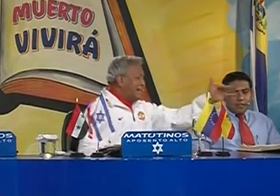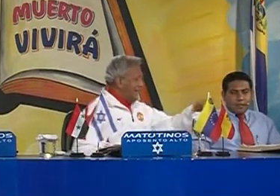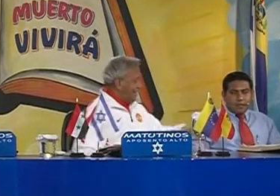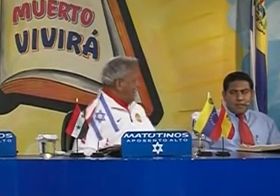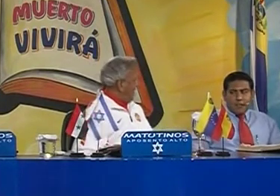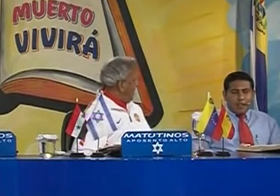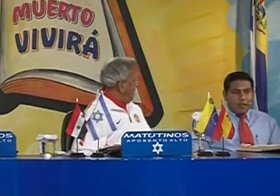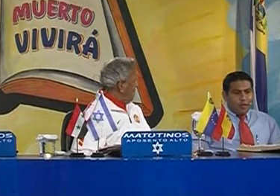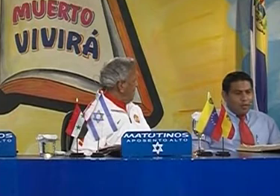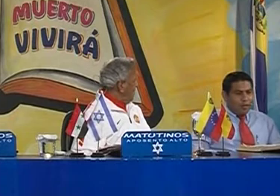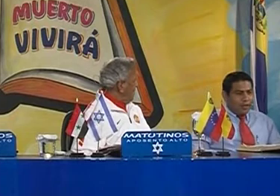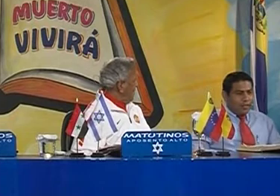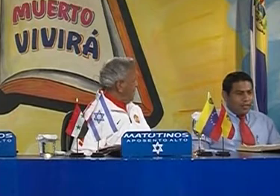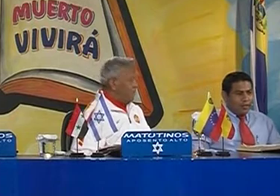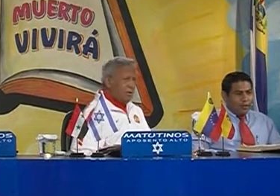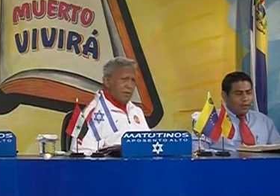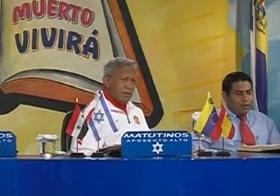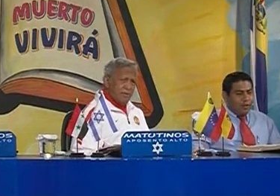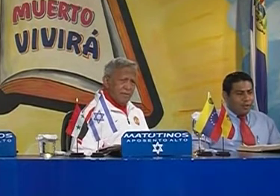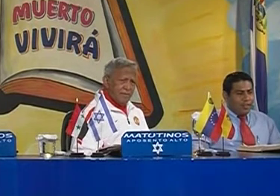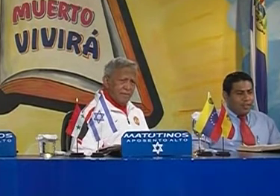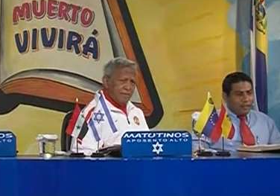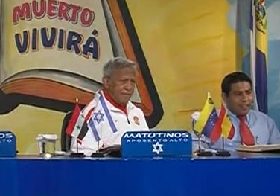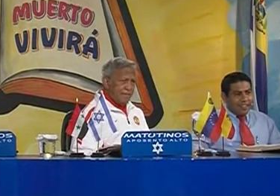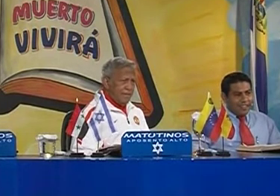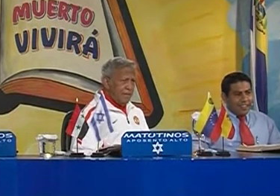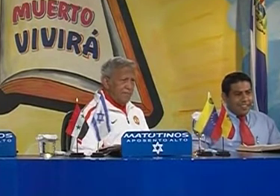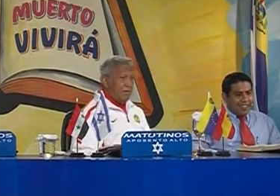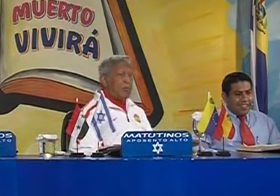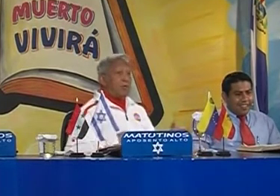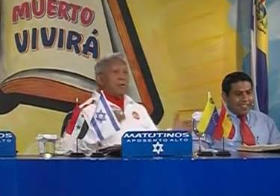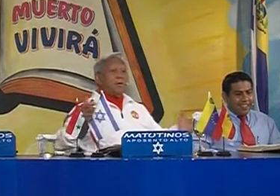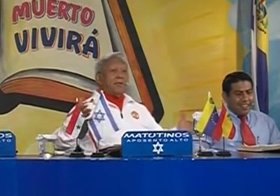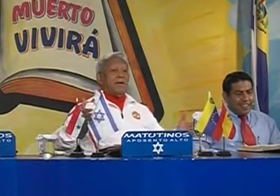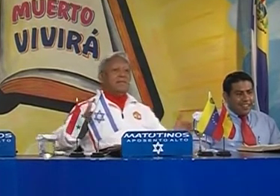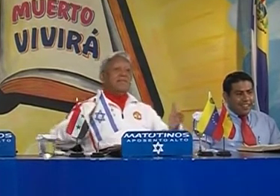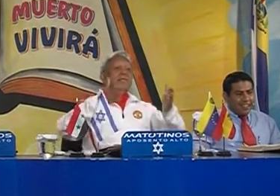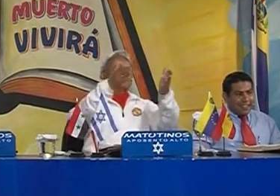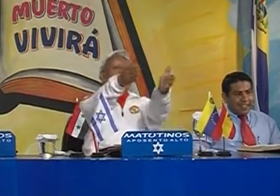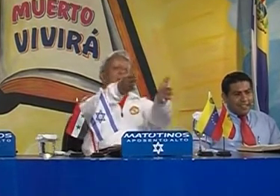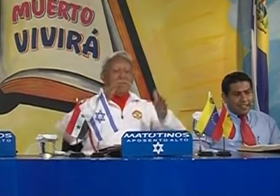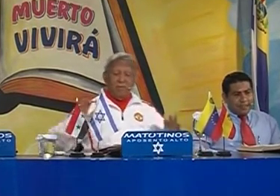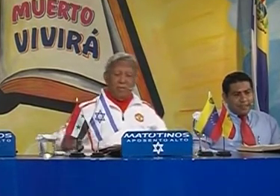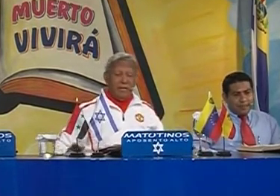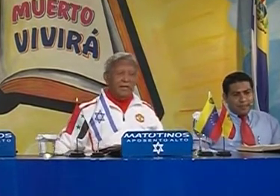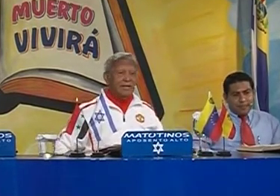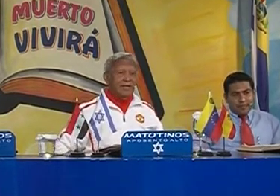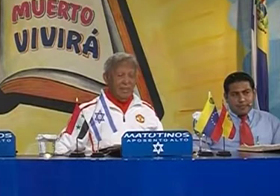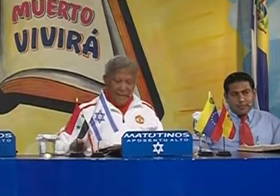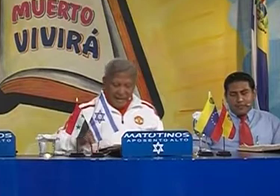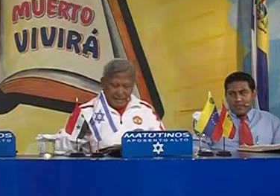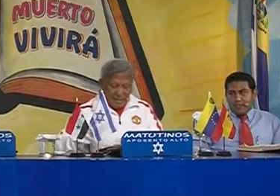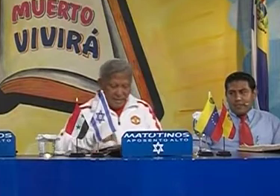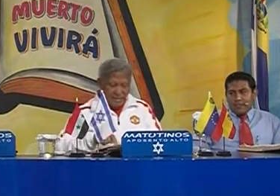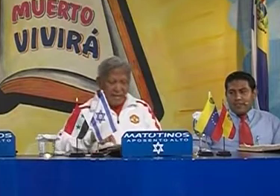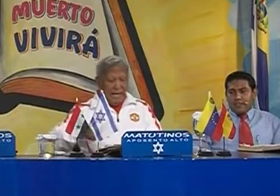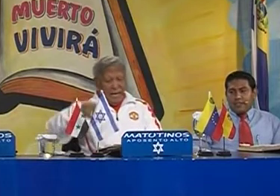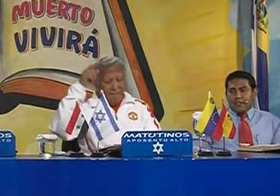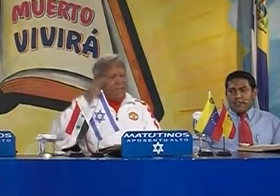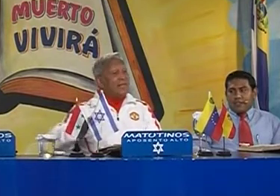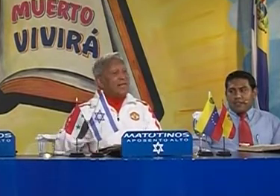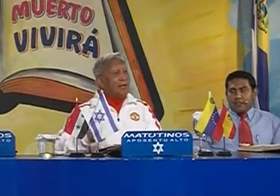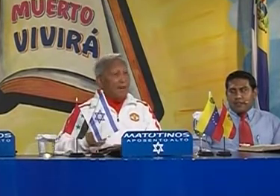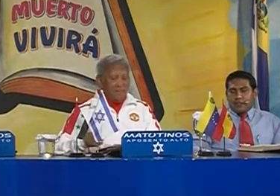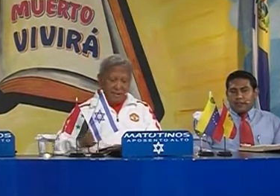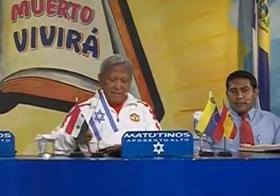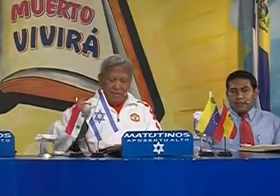esa reina? No voy. No, no, no voy, Dios. Pero bueno, ¿cómo no vas a ir si te está mandando a buscar el rey? Aquí dice,